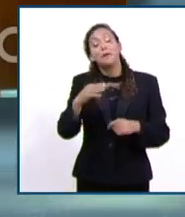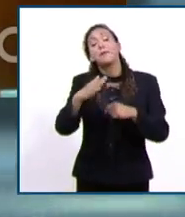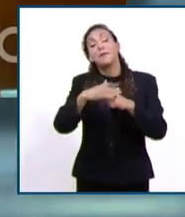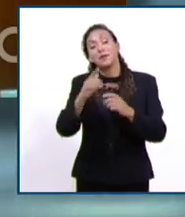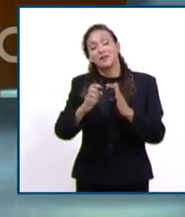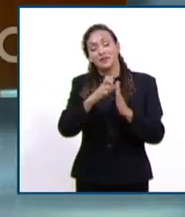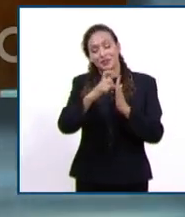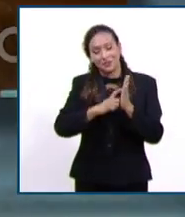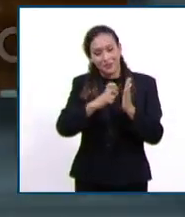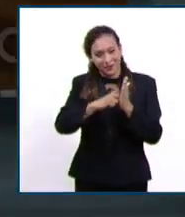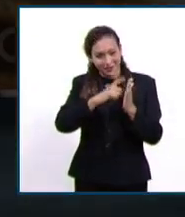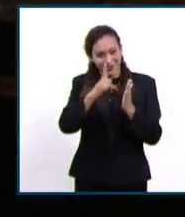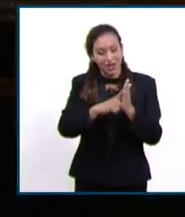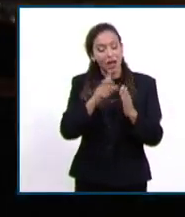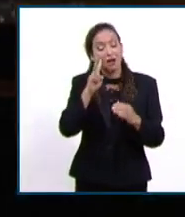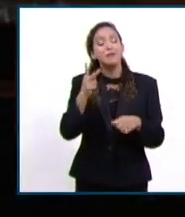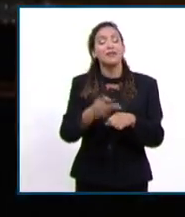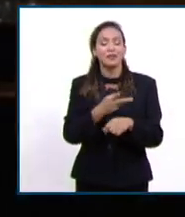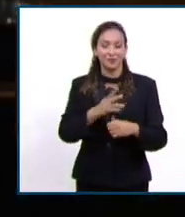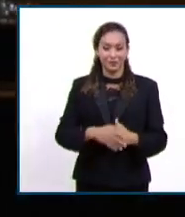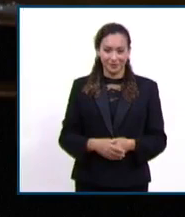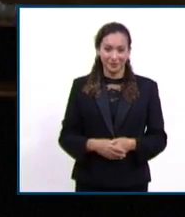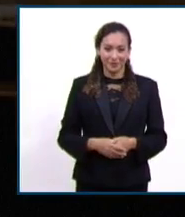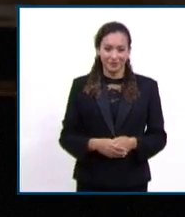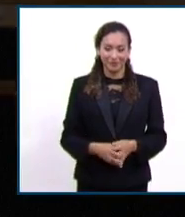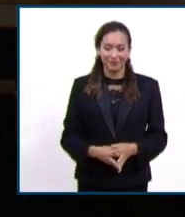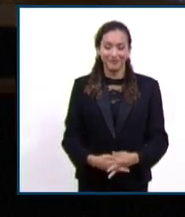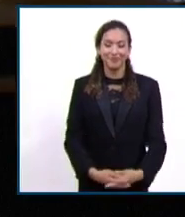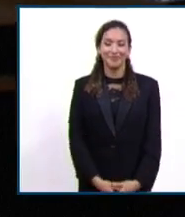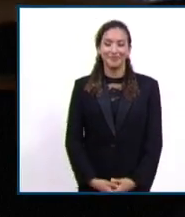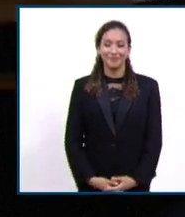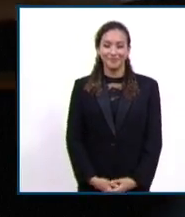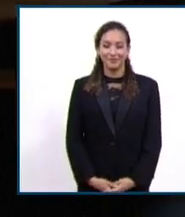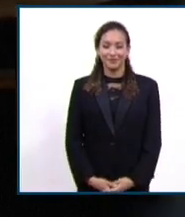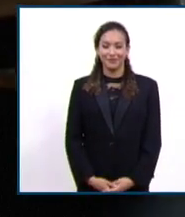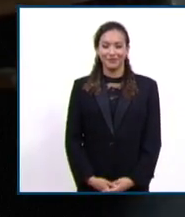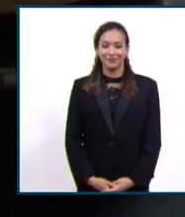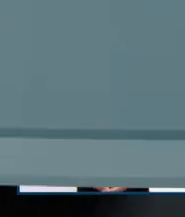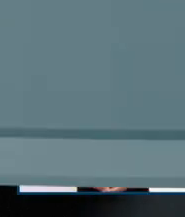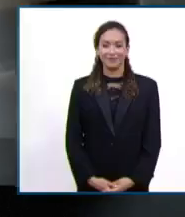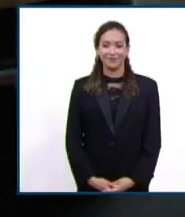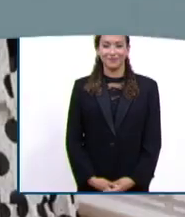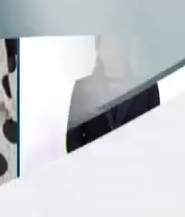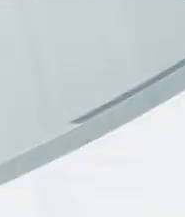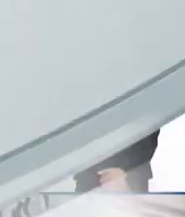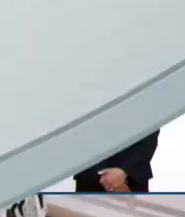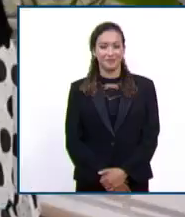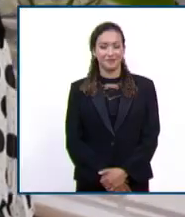propuestas de reforma. Para el canal del Poder Judicial de la Federación, Laura Murillo.